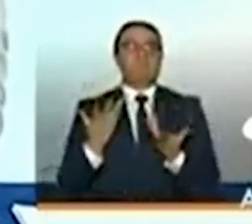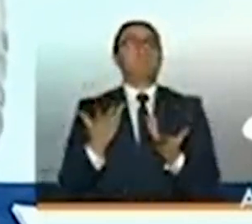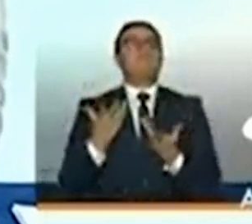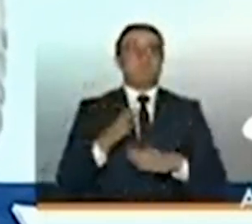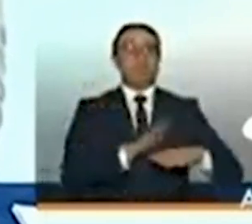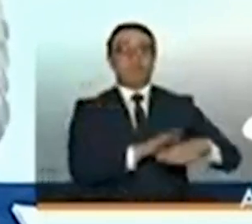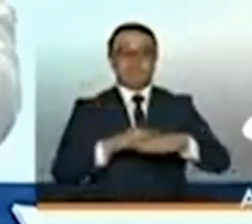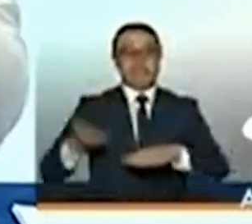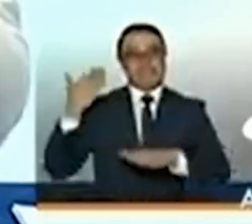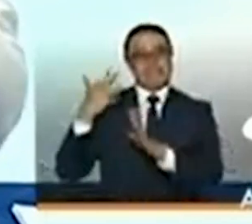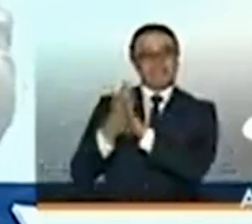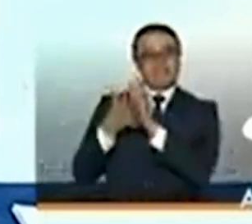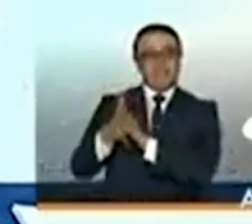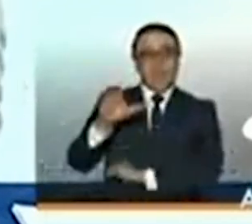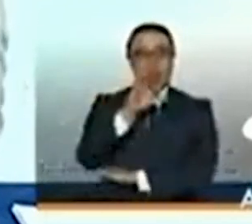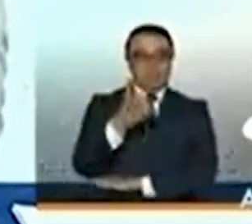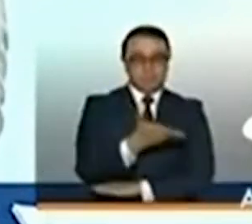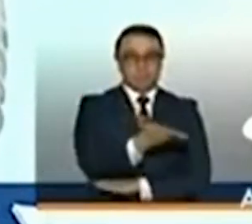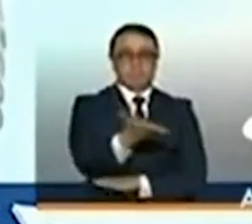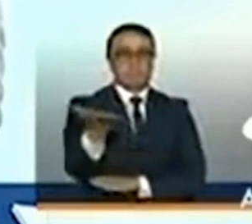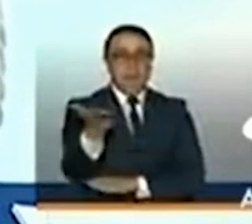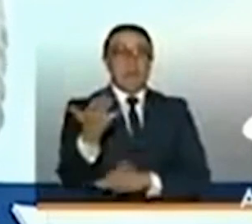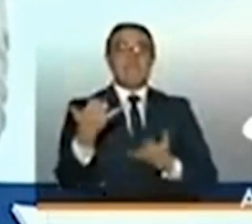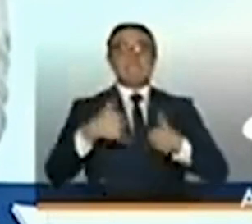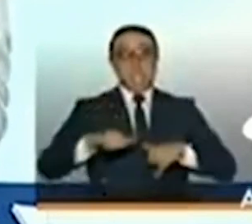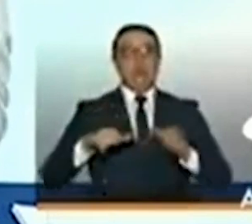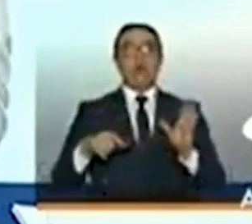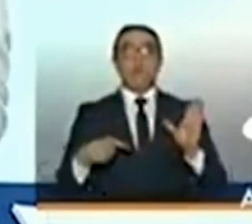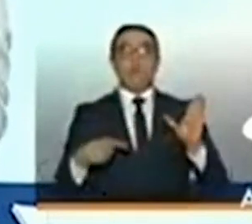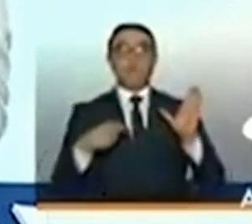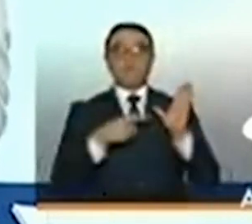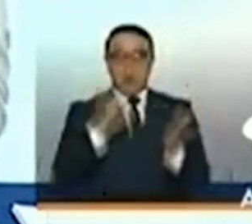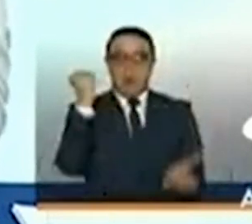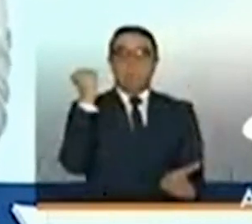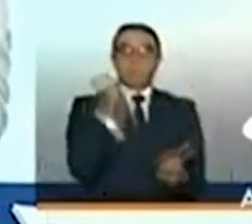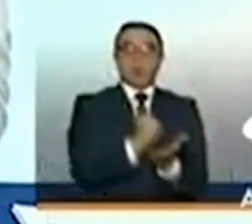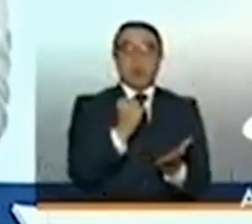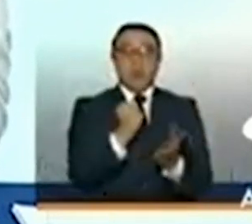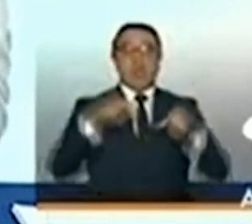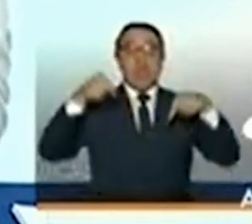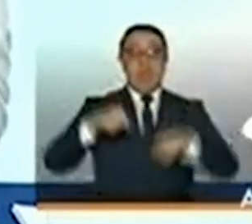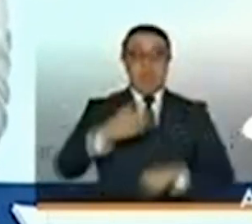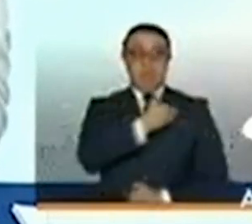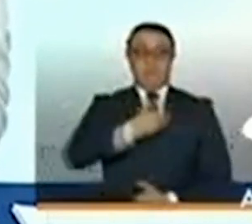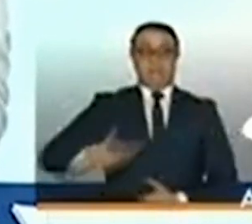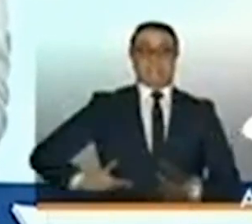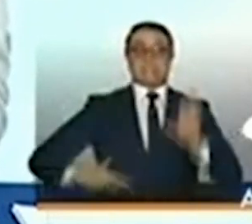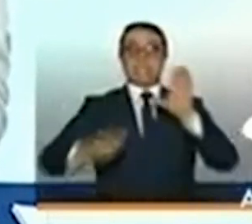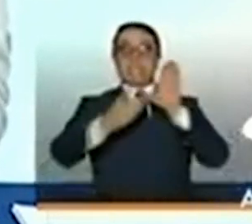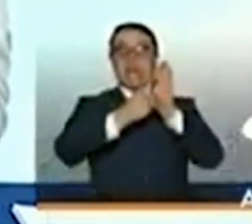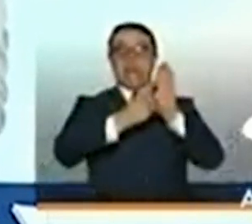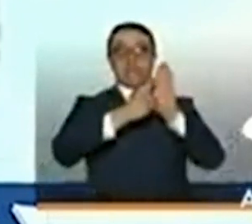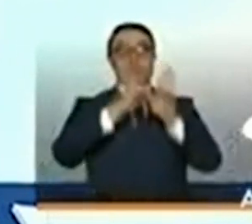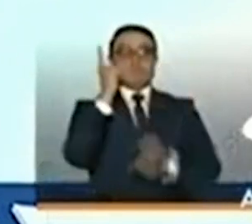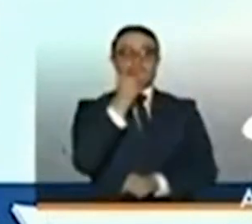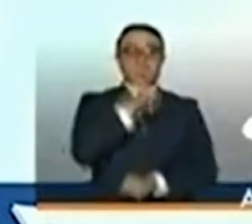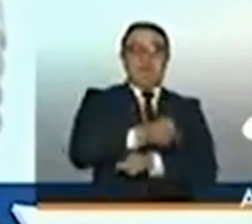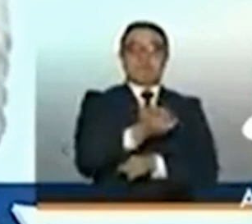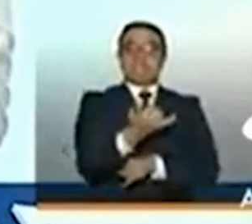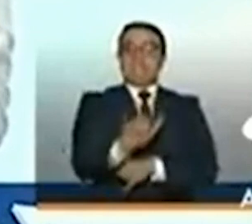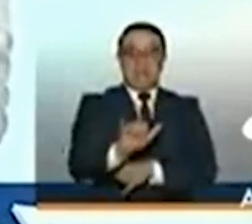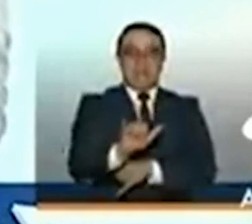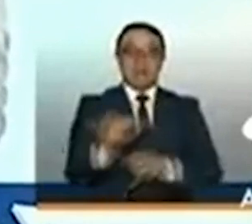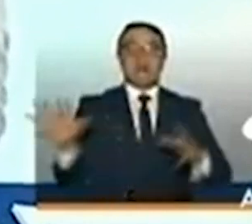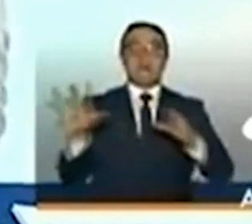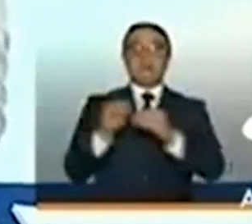los colombianos, no solamente se expidió el decreto que permitía ya esa habilitación, llegó